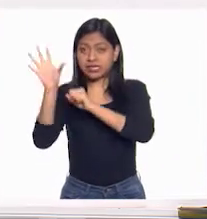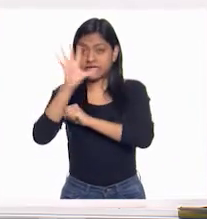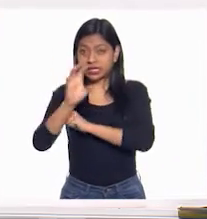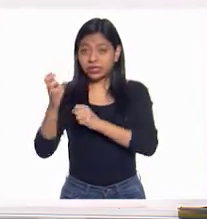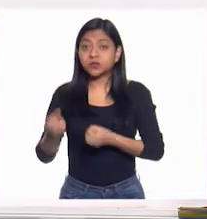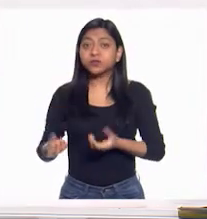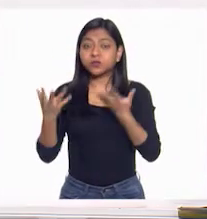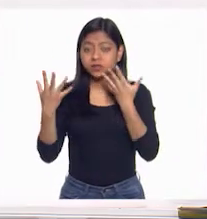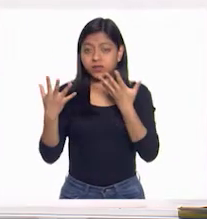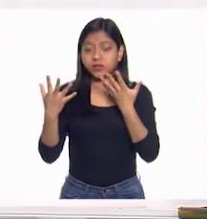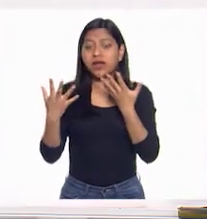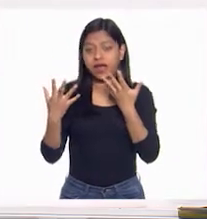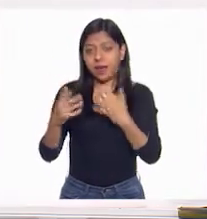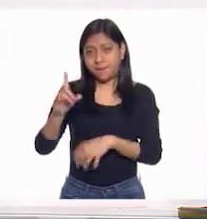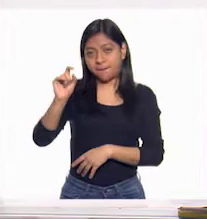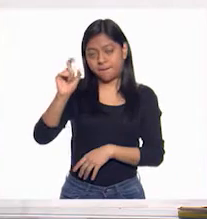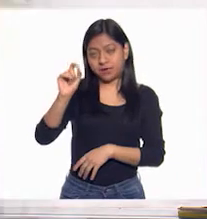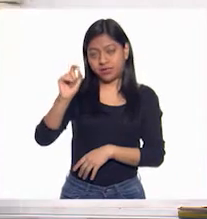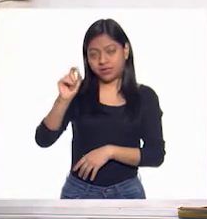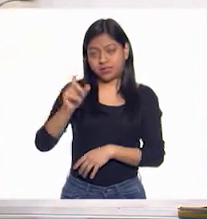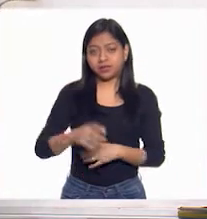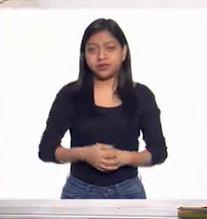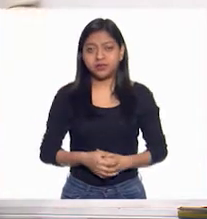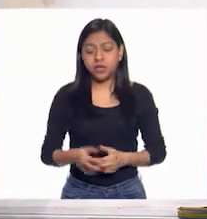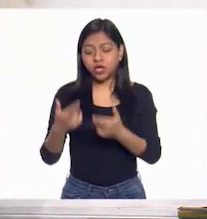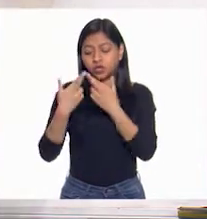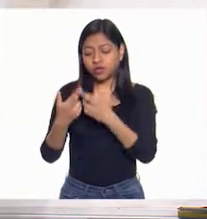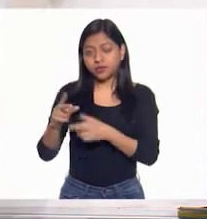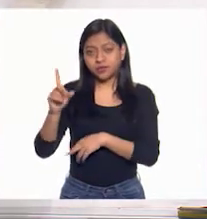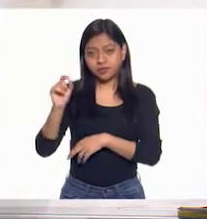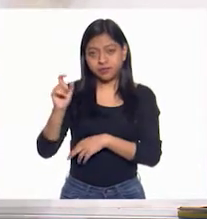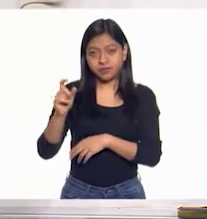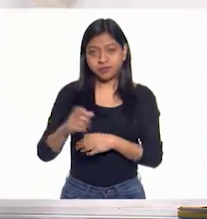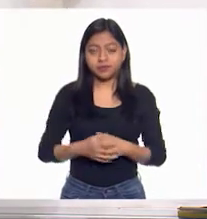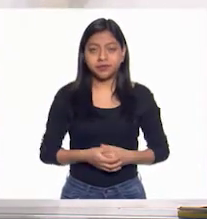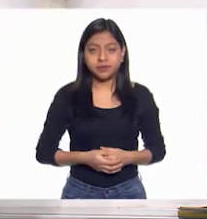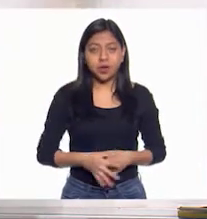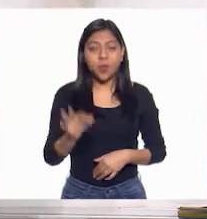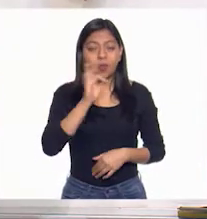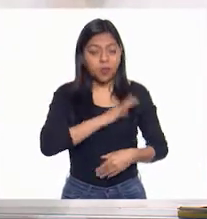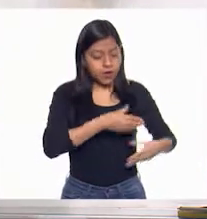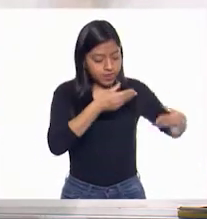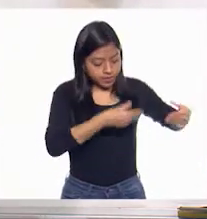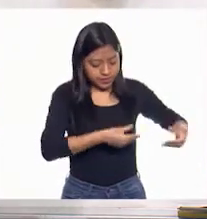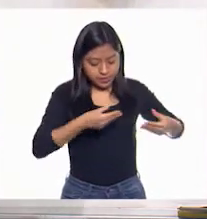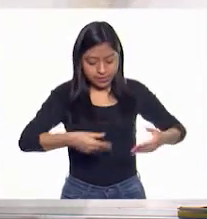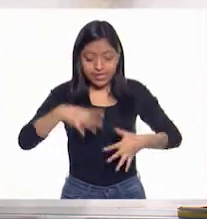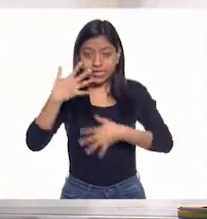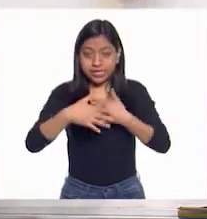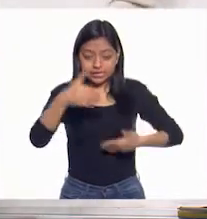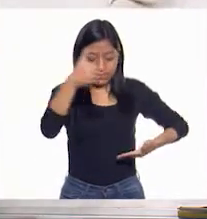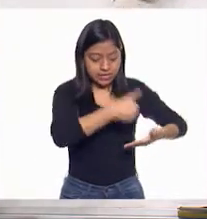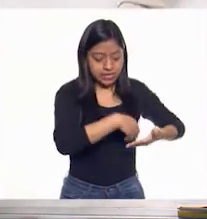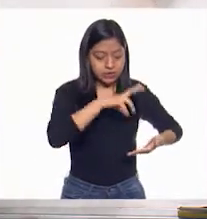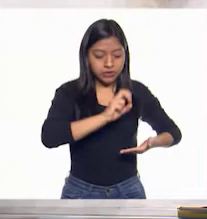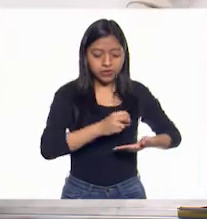Sobran 20 hojas. Entonces podríamos formar 15 paquetes de 32 hojas y sobran esas 20